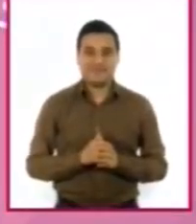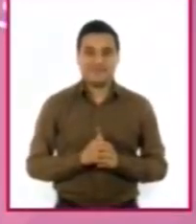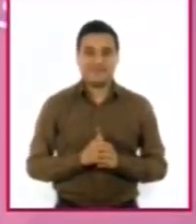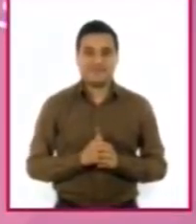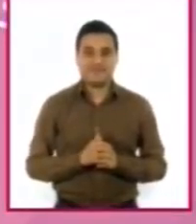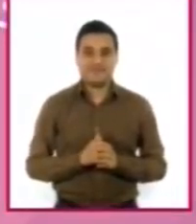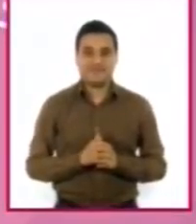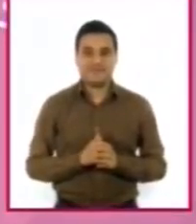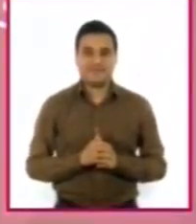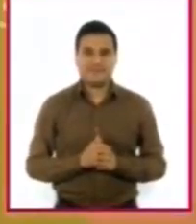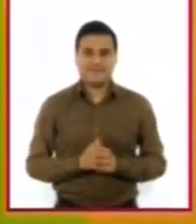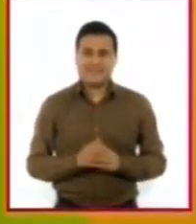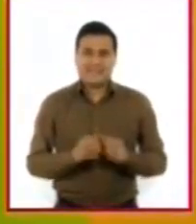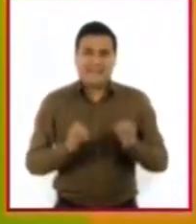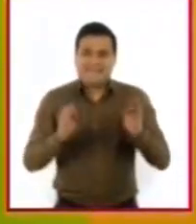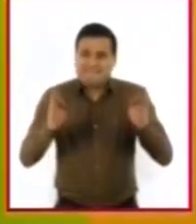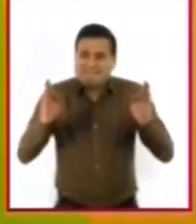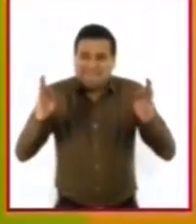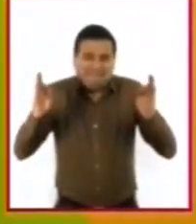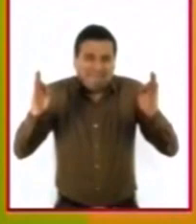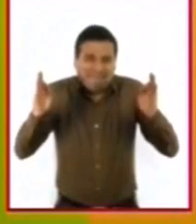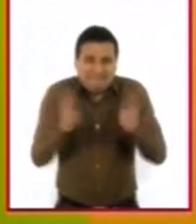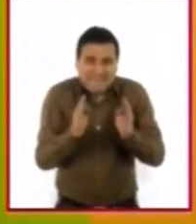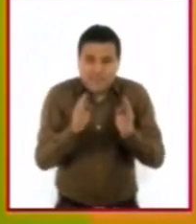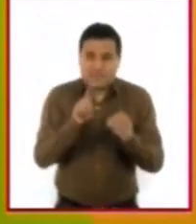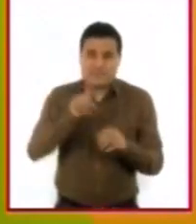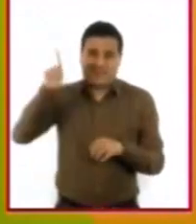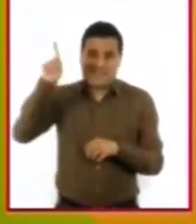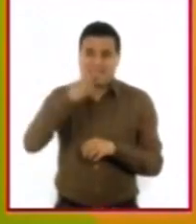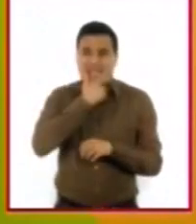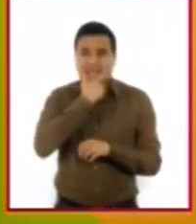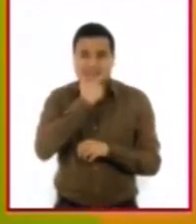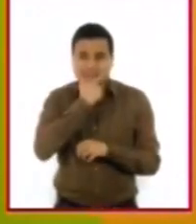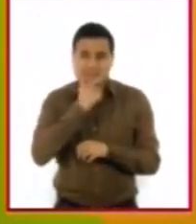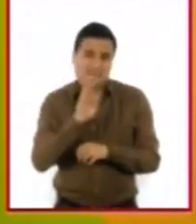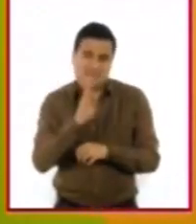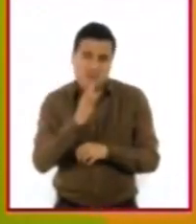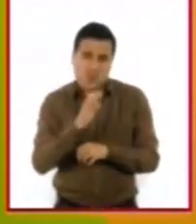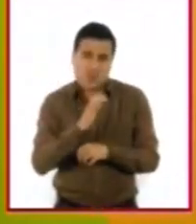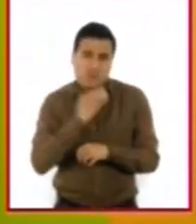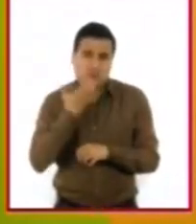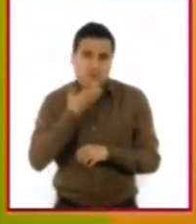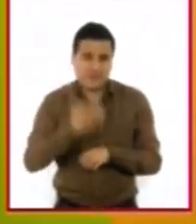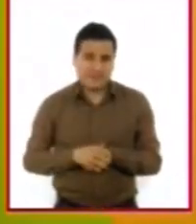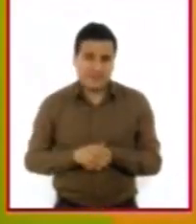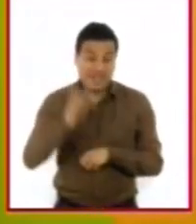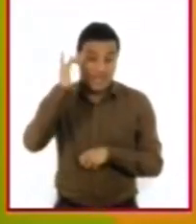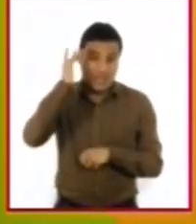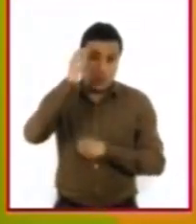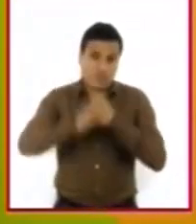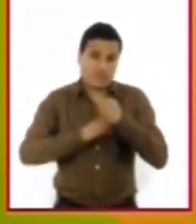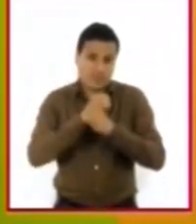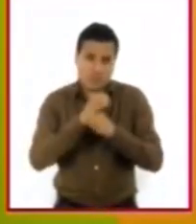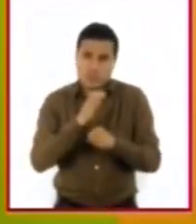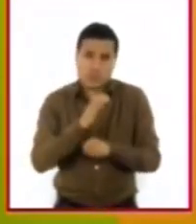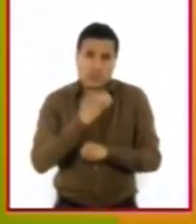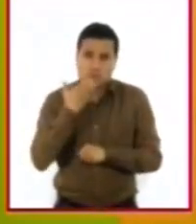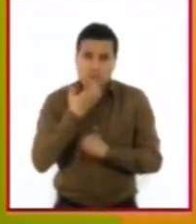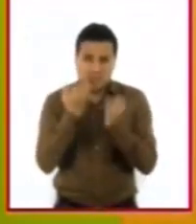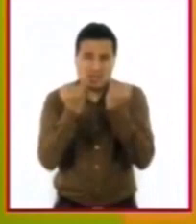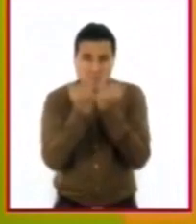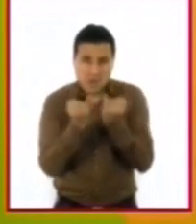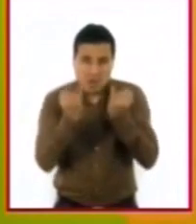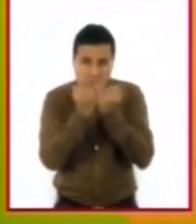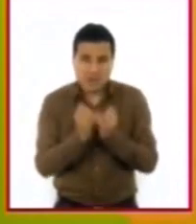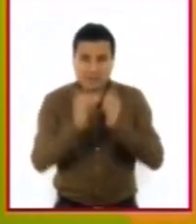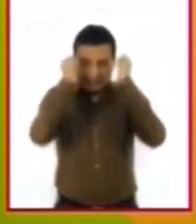Estaba haciendo un invierno muy frío en Inglaterra. Febrero solía ser así. Siempre que era el cumpleaños de Charlie, pasaba lo mismo. Bufanda,